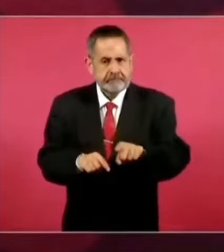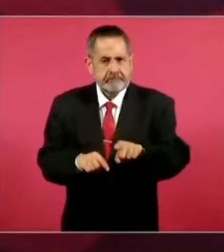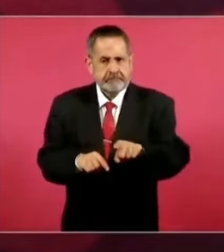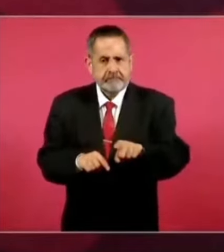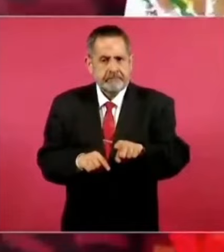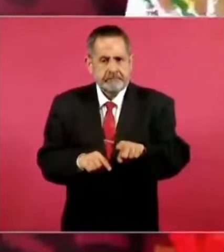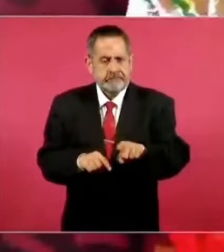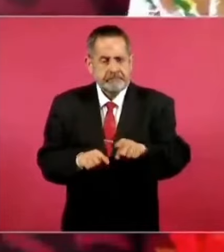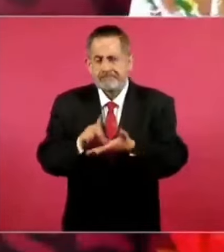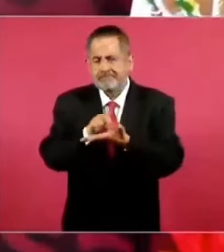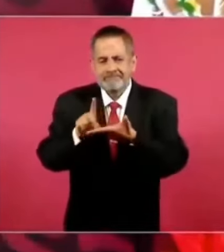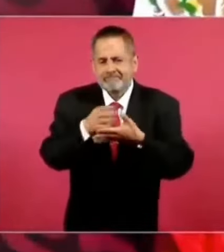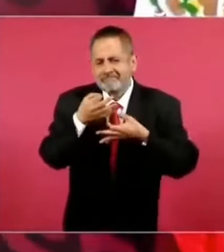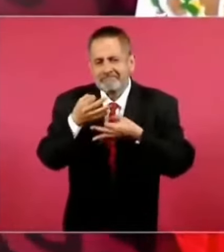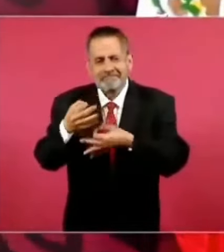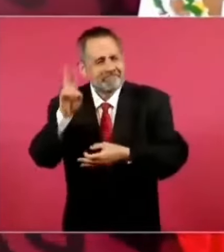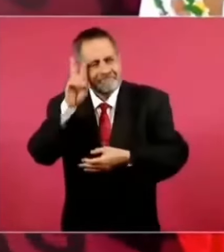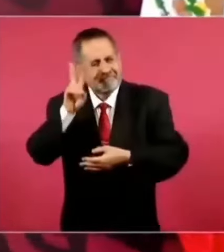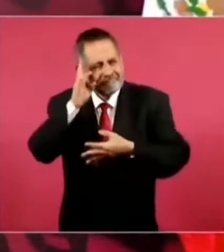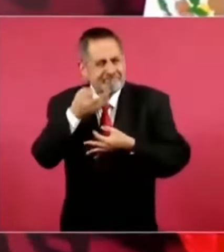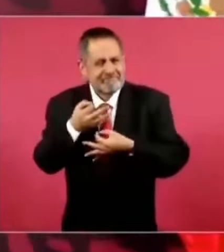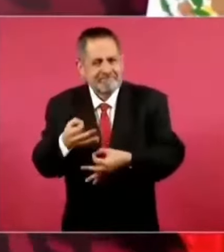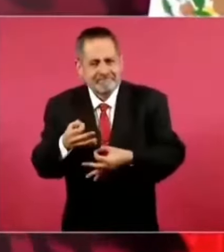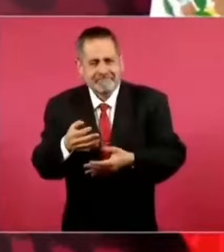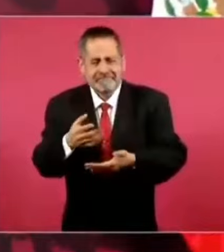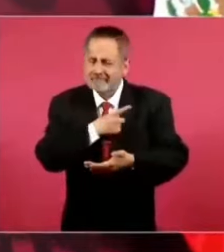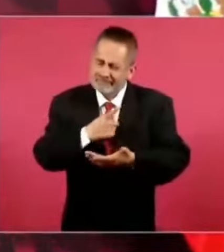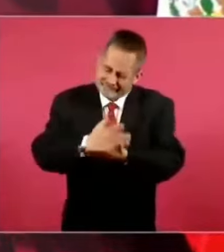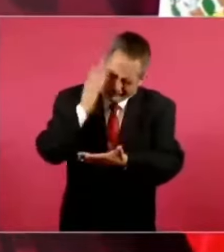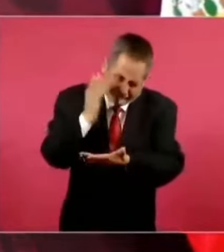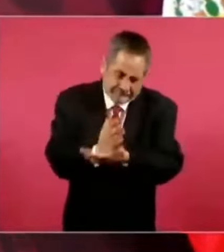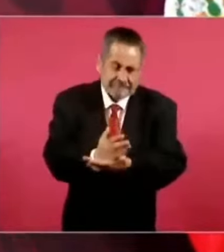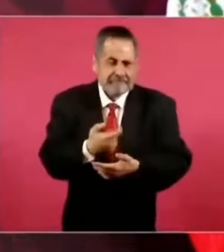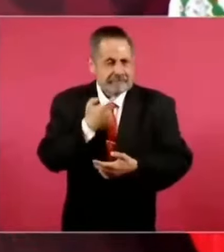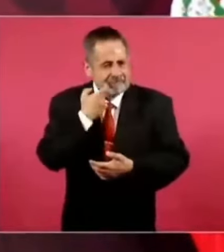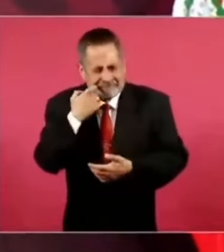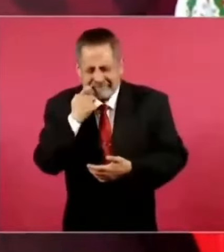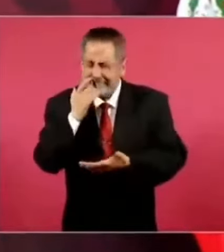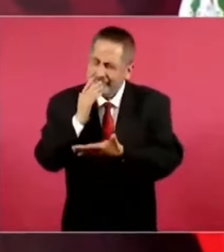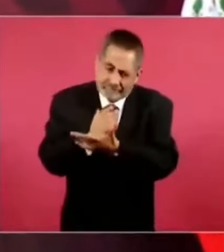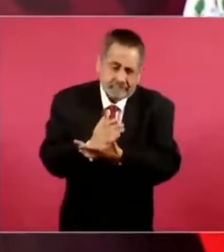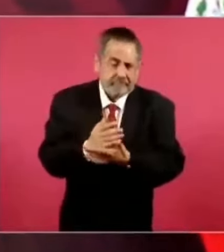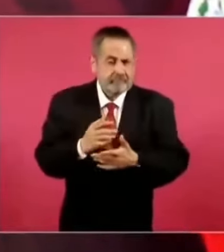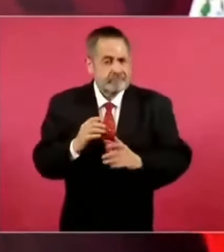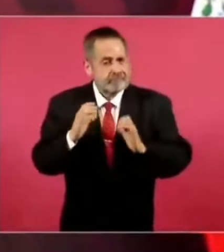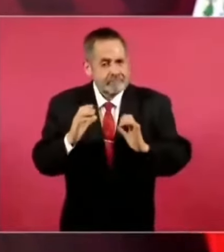la drogadicción. Es algo que tenemos que cuidar mucho.